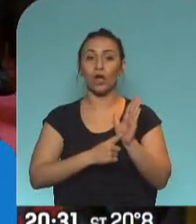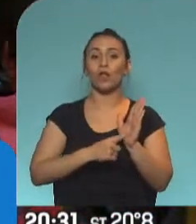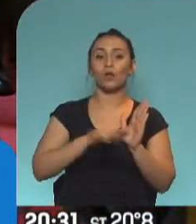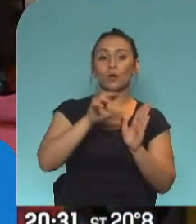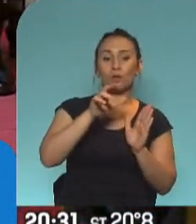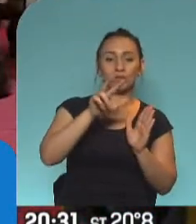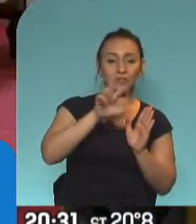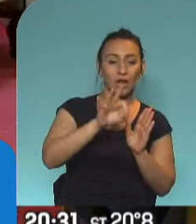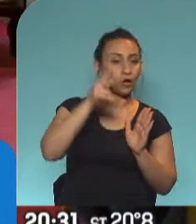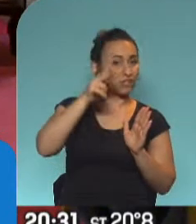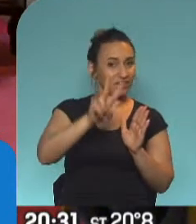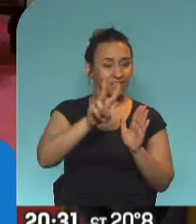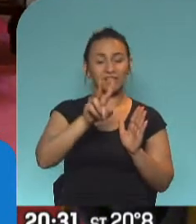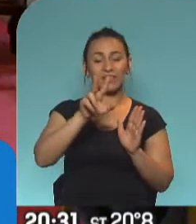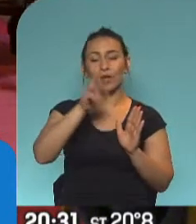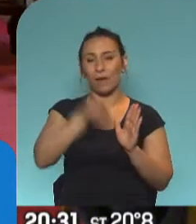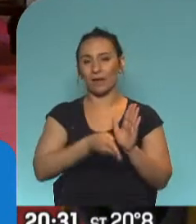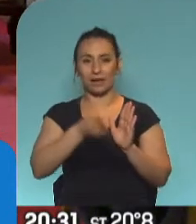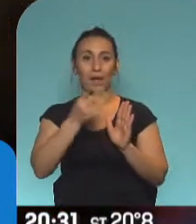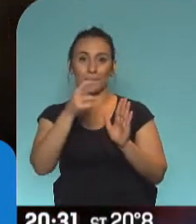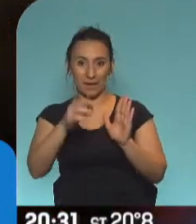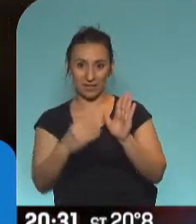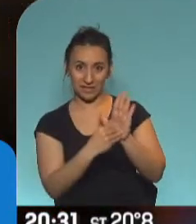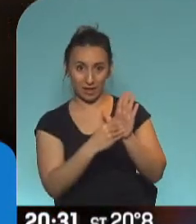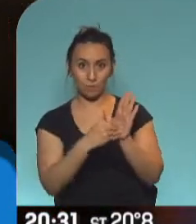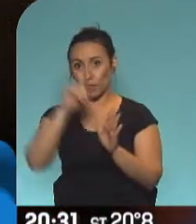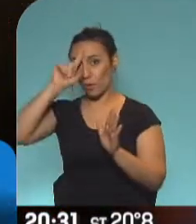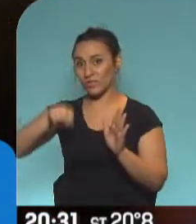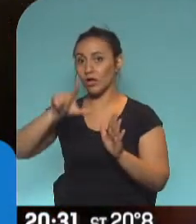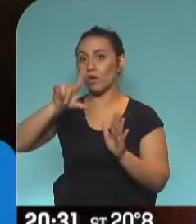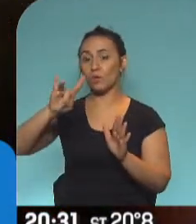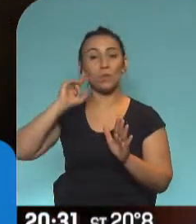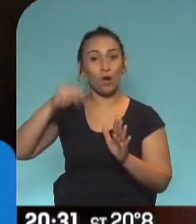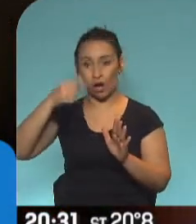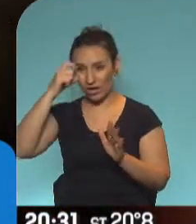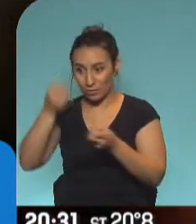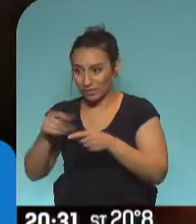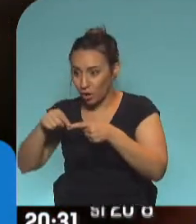183/20, con el voto del juez Lugones, que genera todo esto que está pasando,